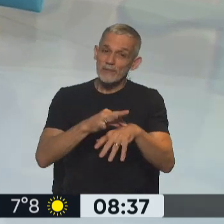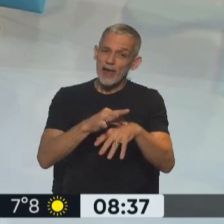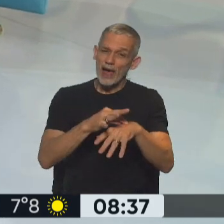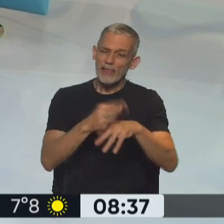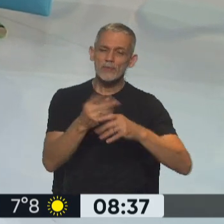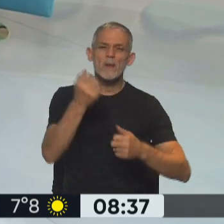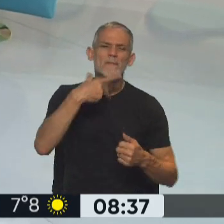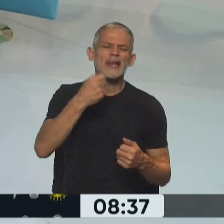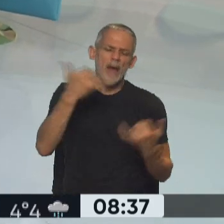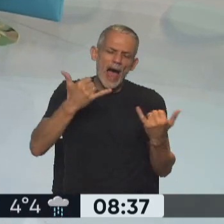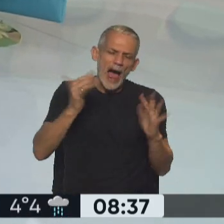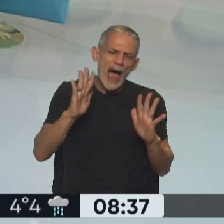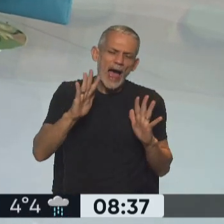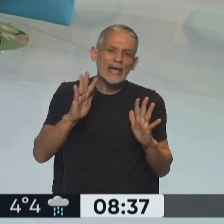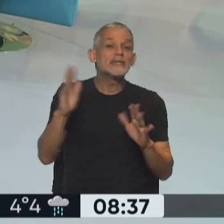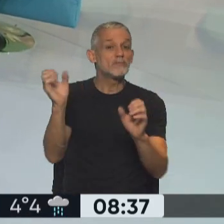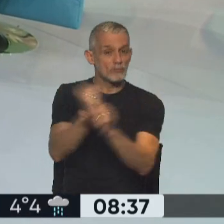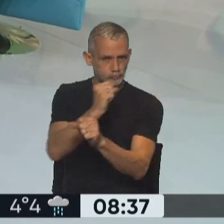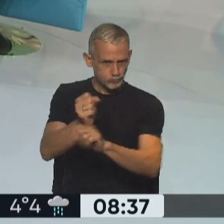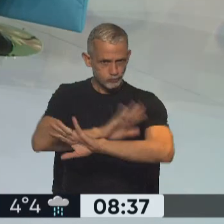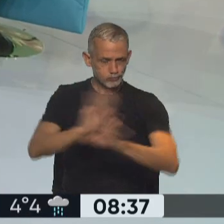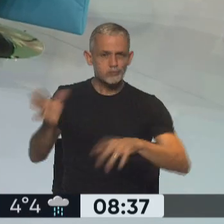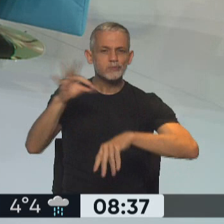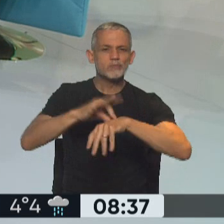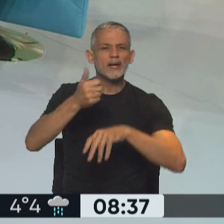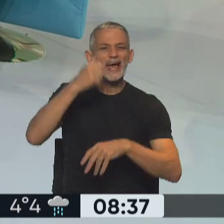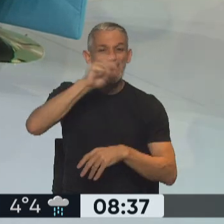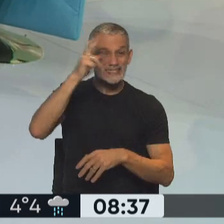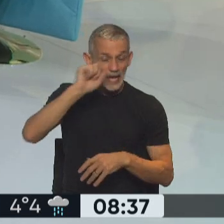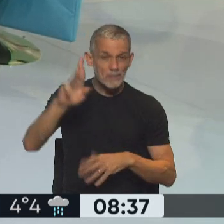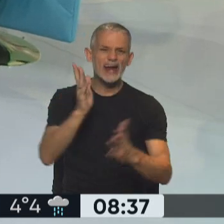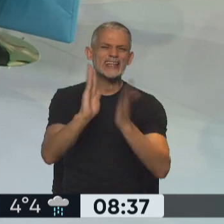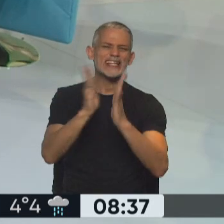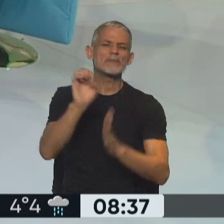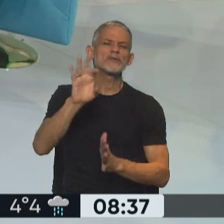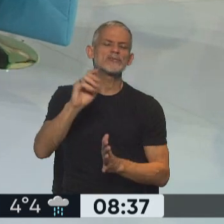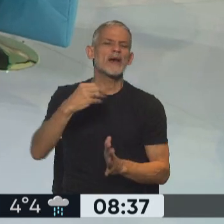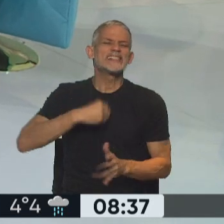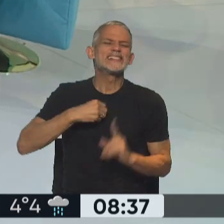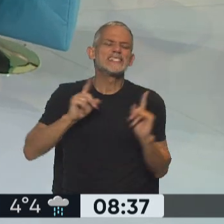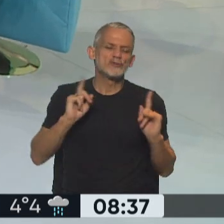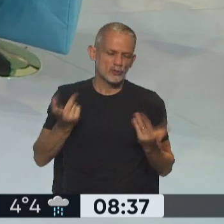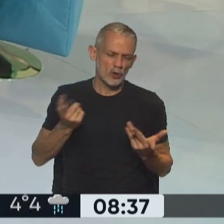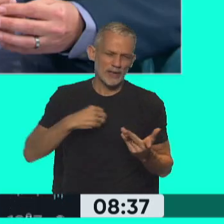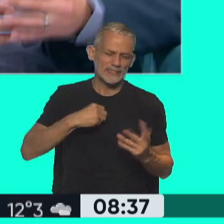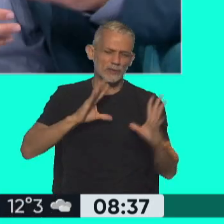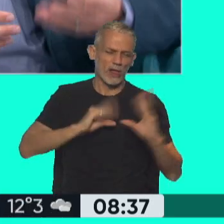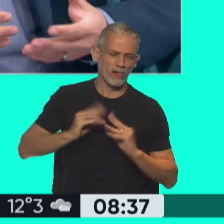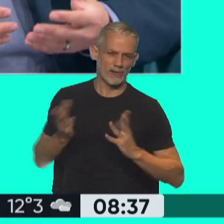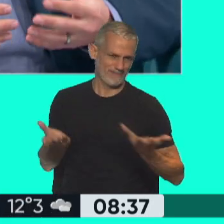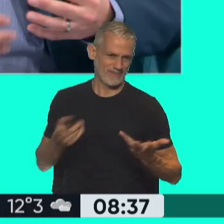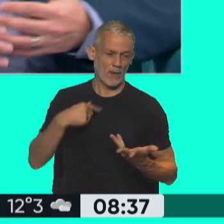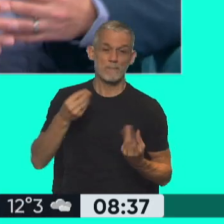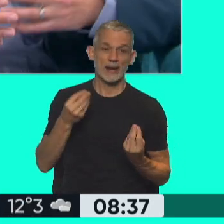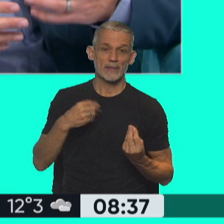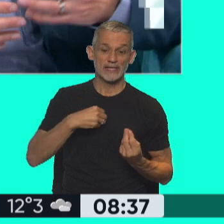Las medicaciones que hoy existen y están aprobadas para la enfermedad son tratamientos, lo que nosotros llamamos sintomáticos, es decir, tienen el